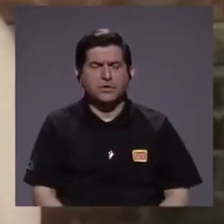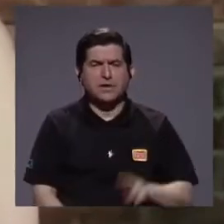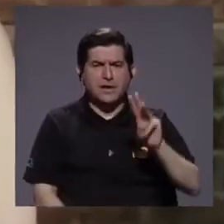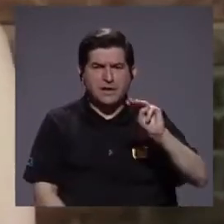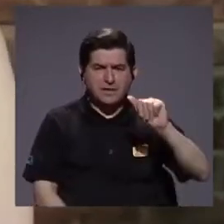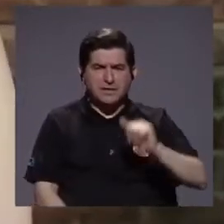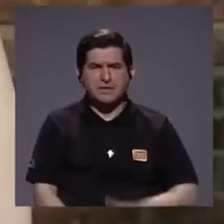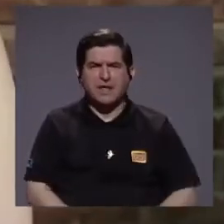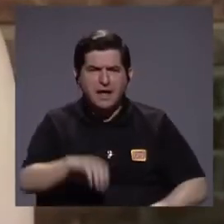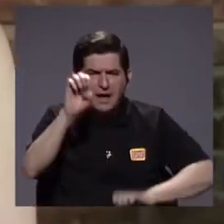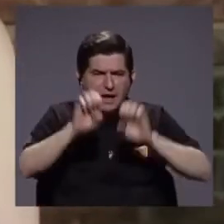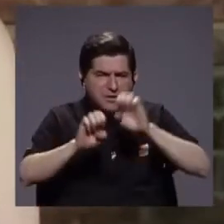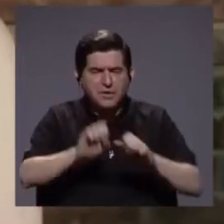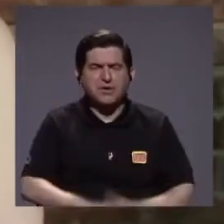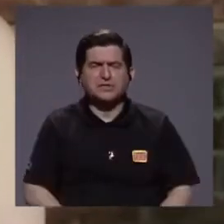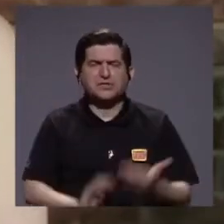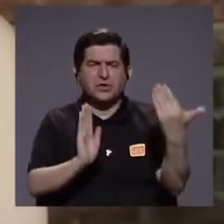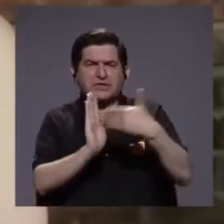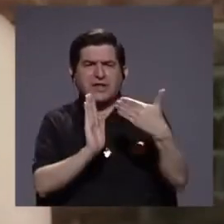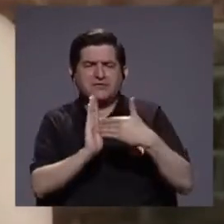de evaluación del daño corporal,